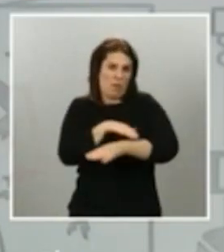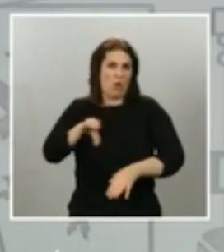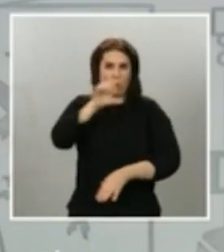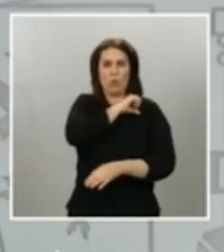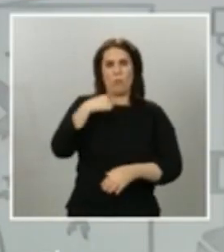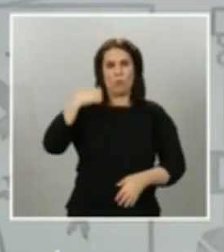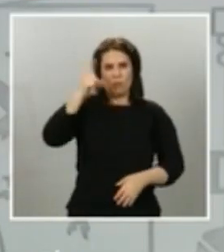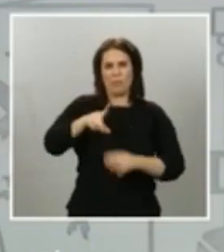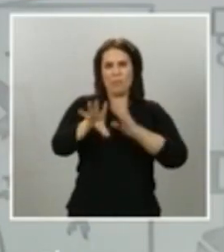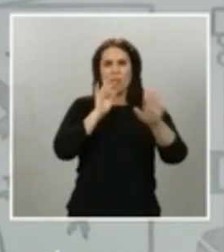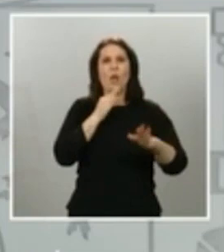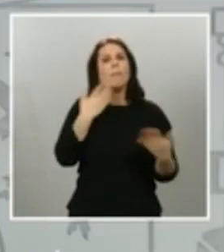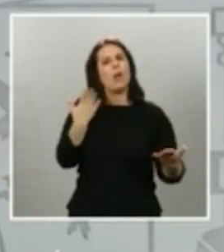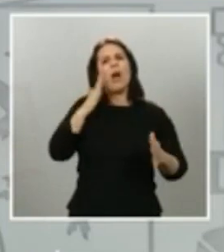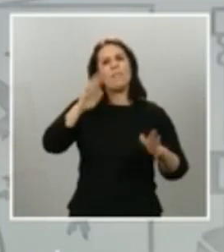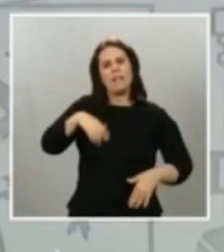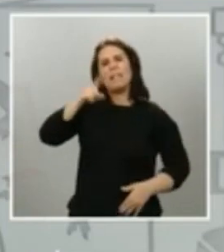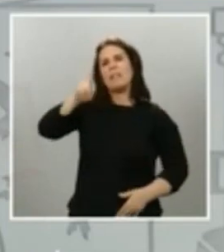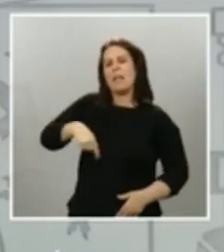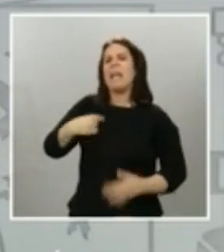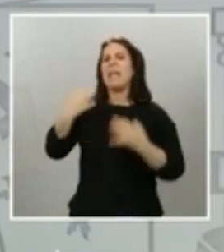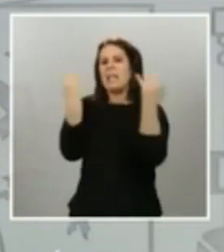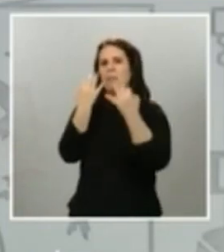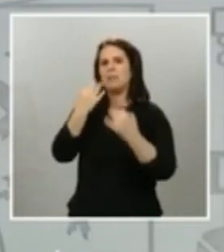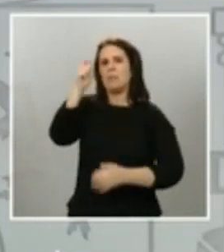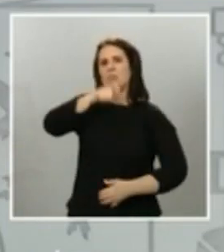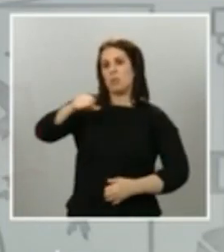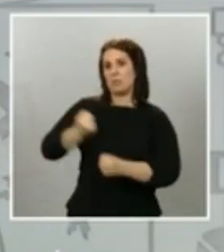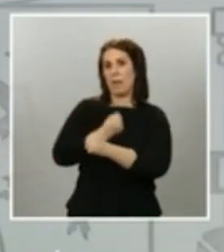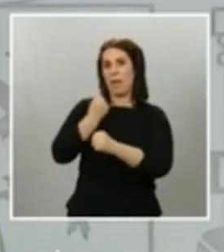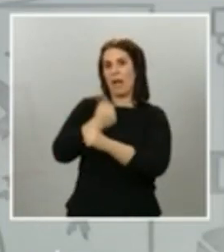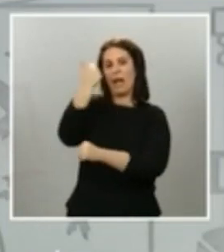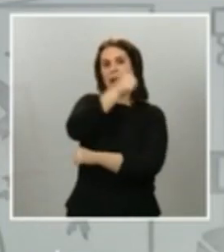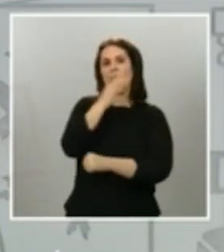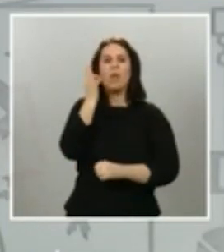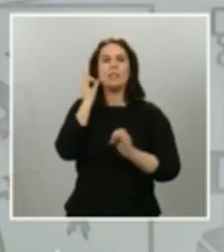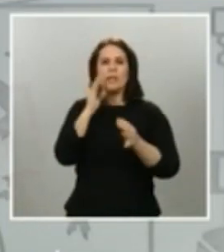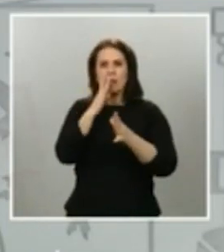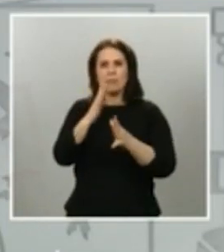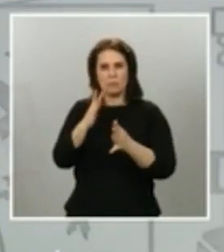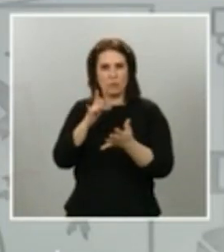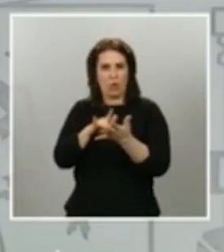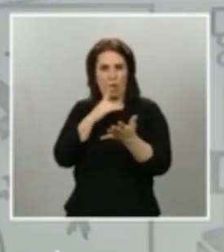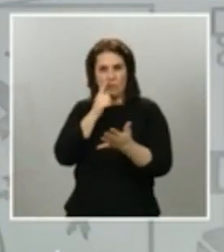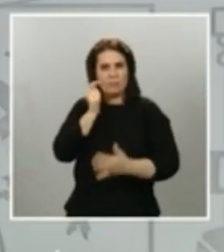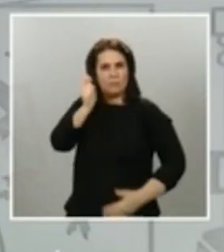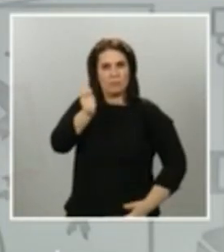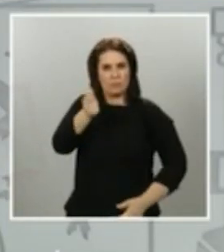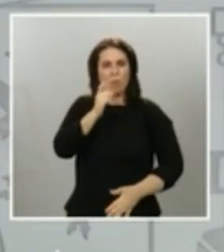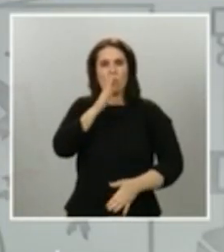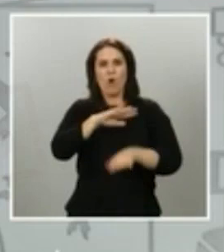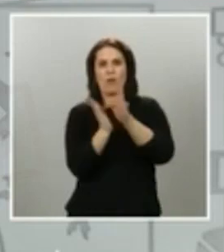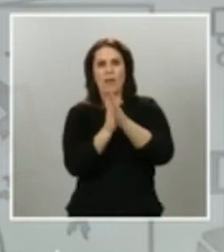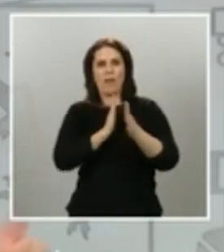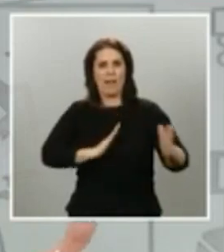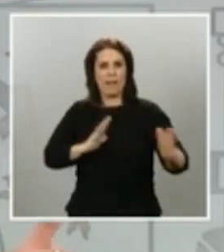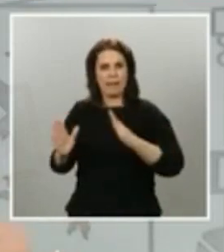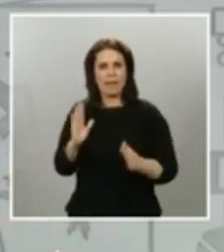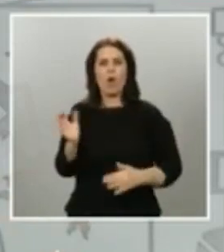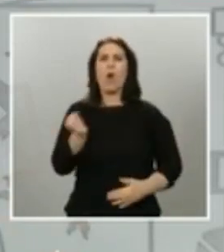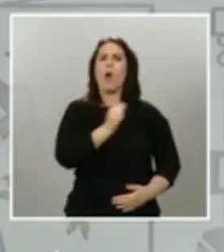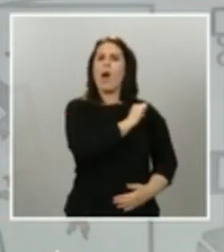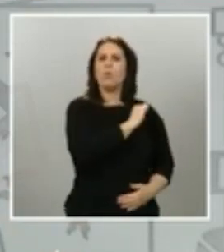con la palita más que va a haber que 'españa adormecida está siendo un rebaño fácilmente manipulable y eso tiene mueva el futuro